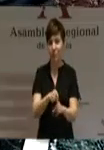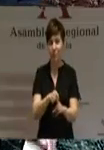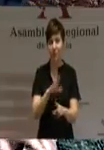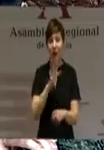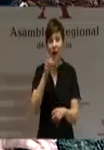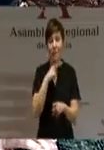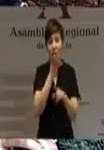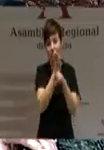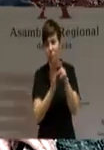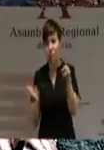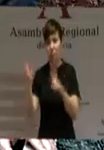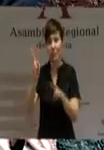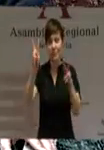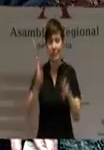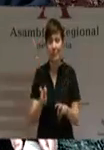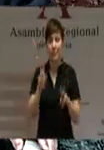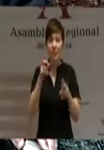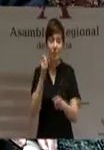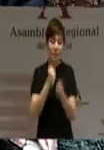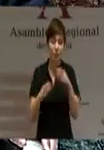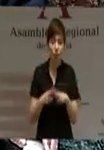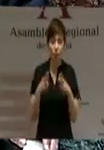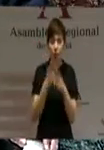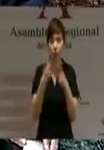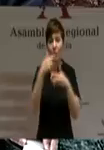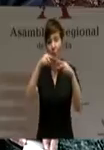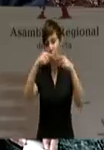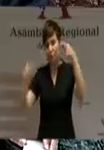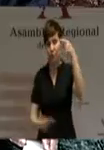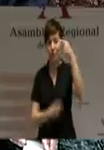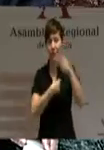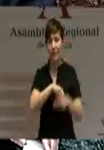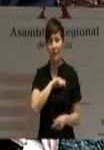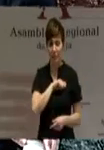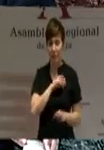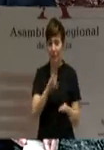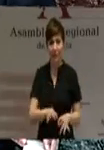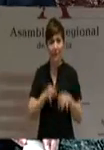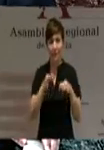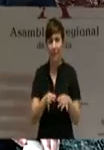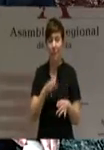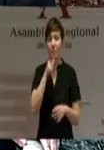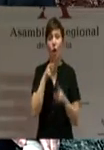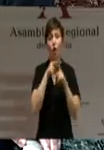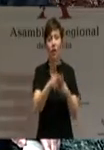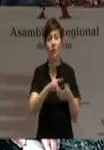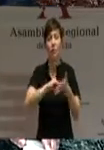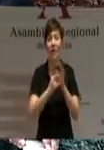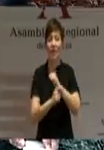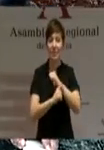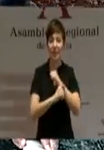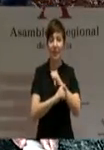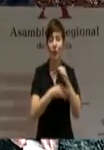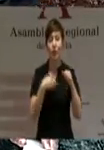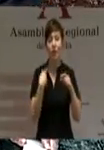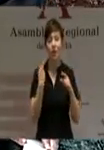en convergencia socioeconómica de la media de España. No solo no hemos conseguido el objetivo que planteaba el anterior plan estratégico de situarnos en la